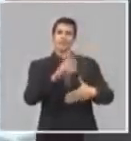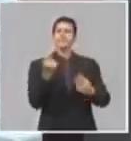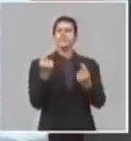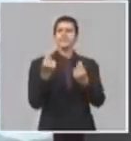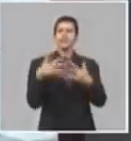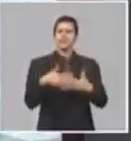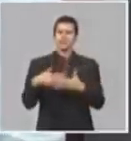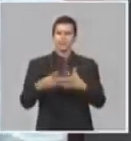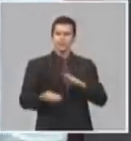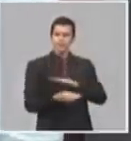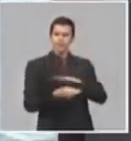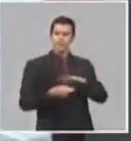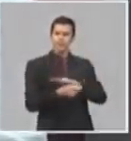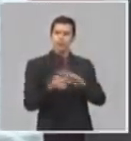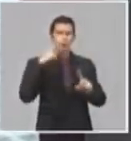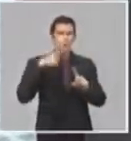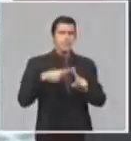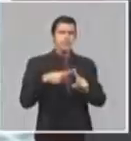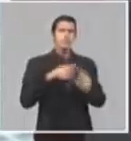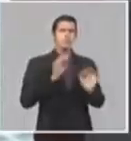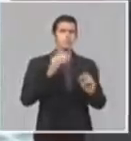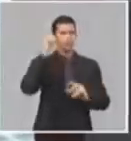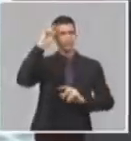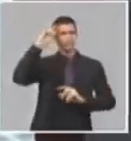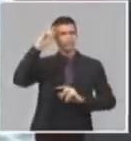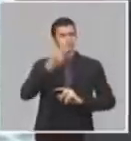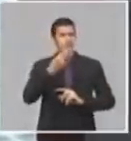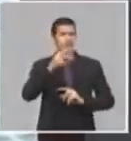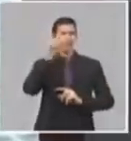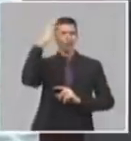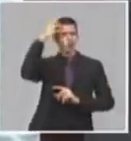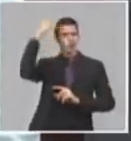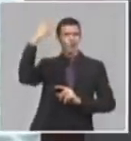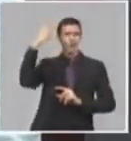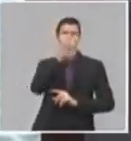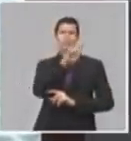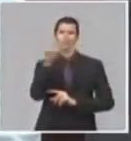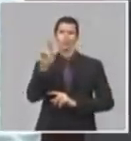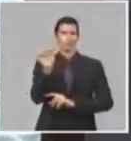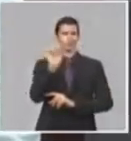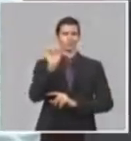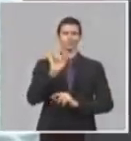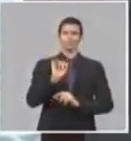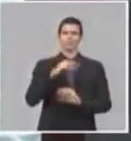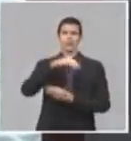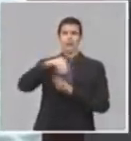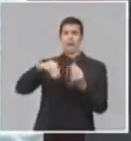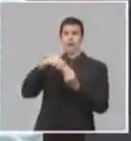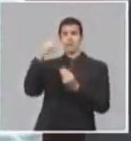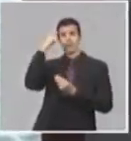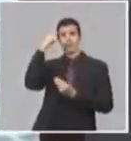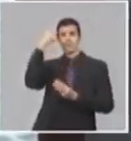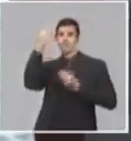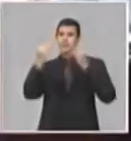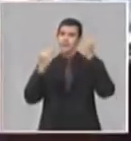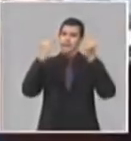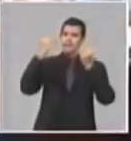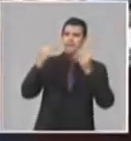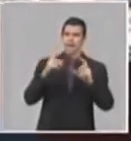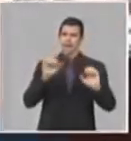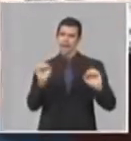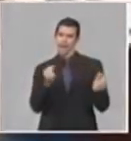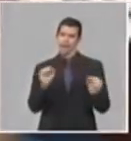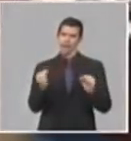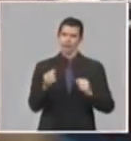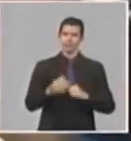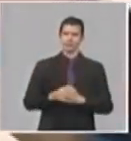Cuba y contra Venezuela. La persecución, ahí en ese libro se demuestra cómo se orquestó la